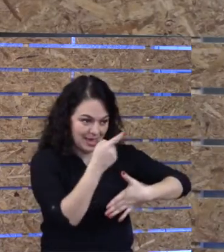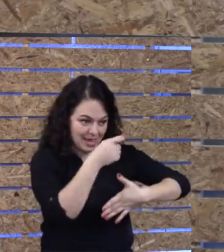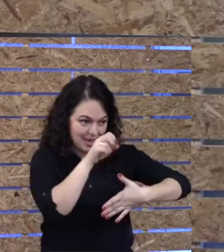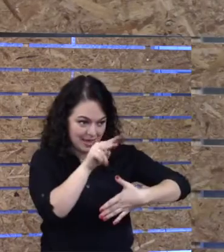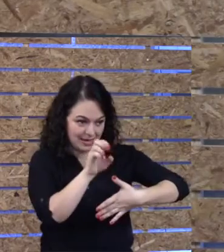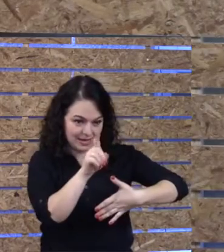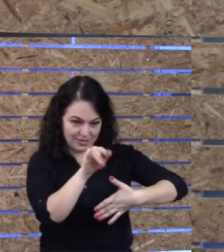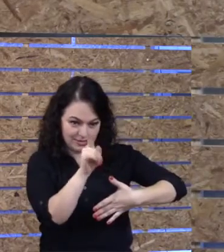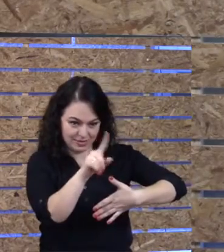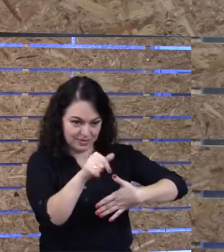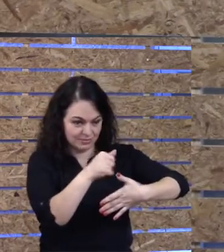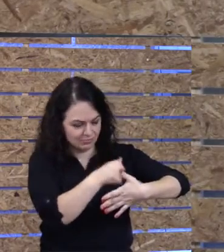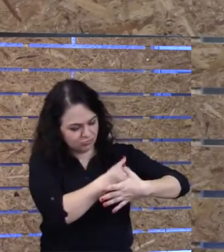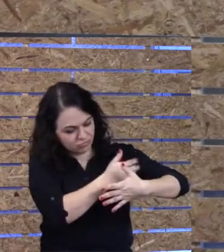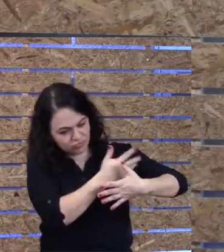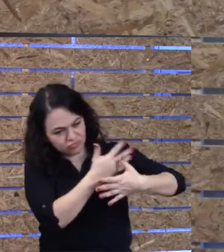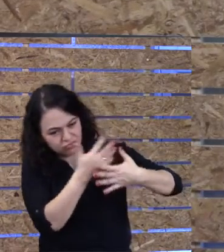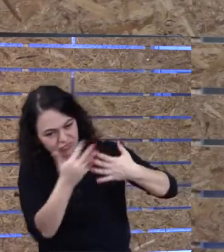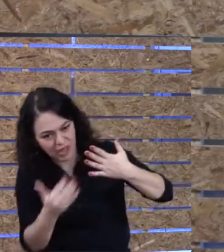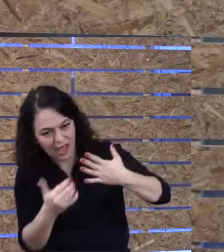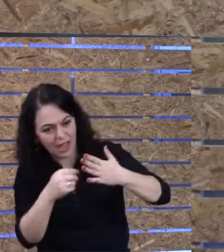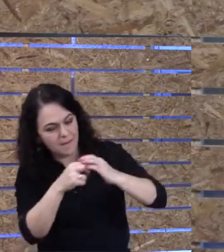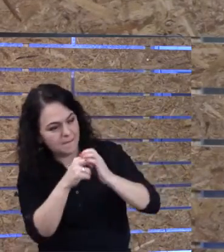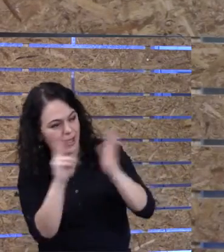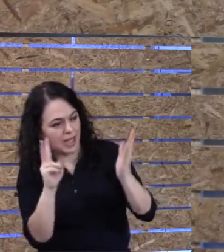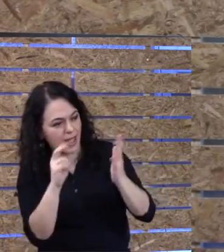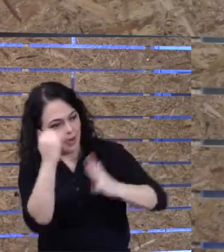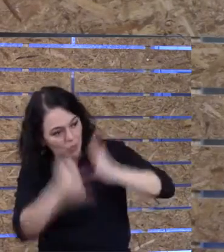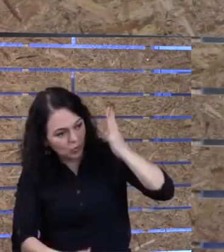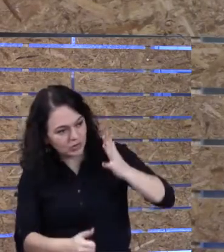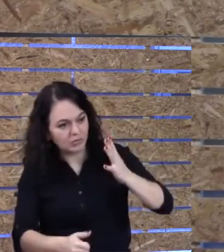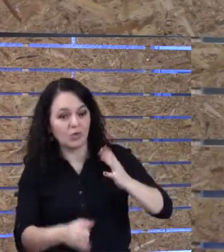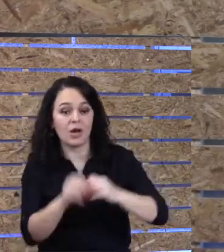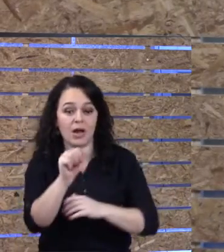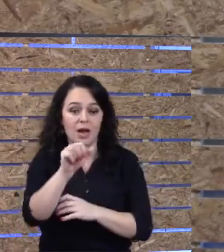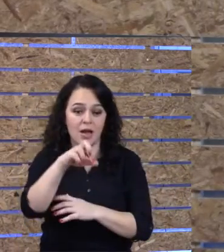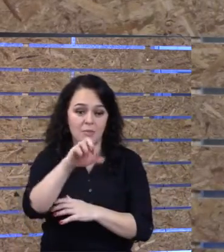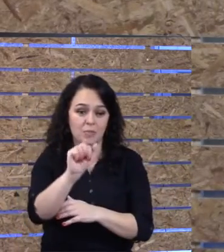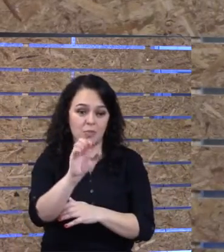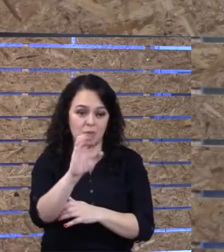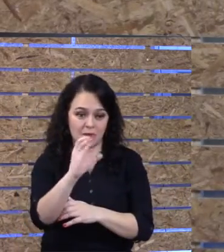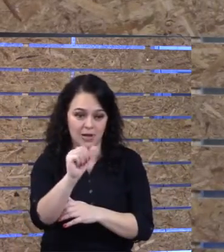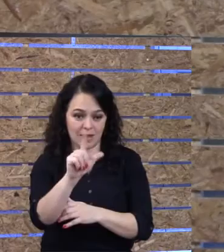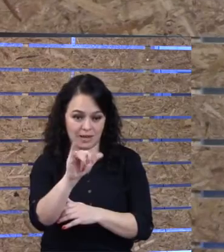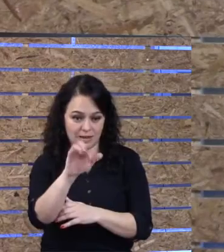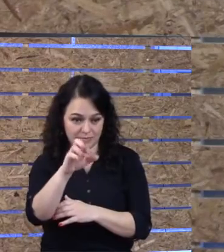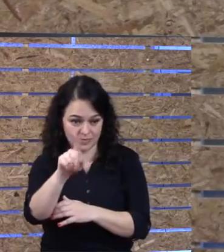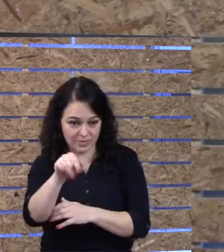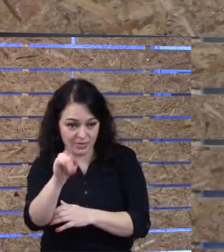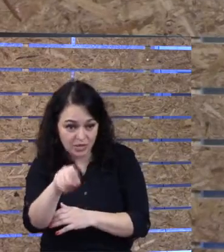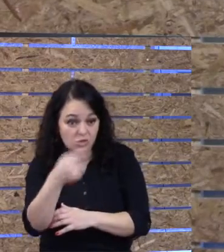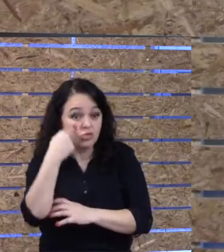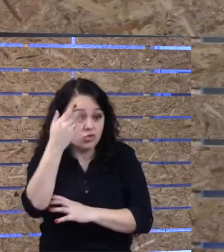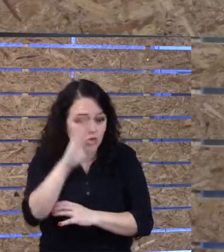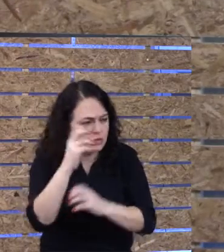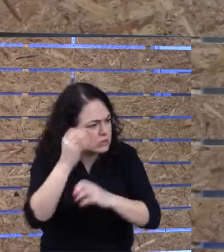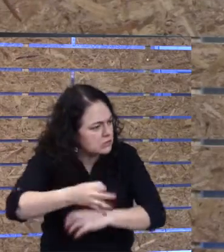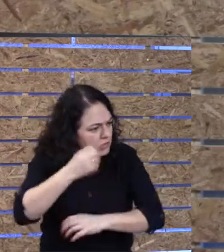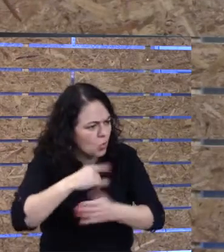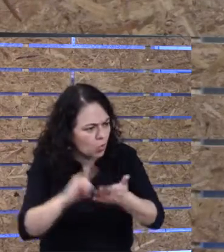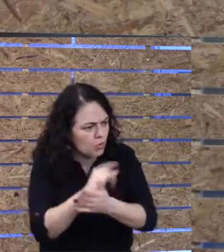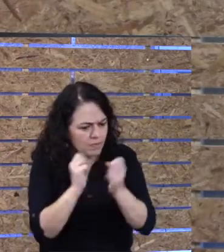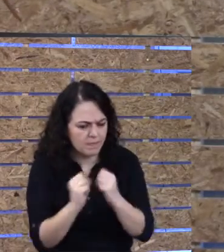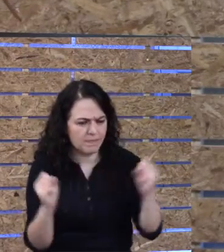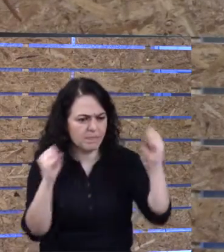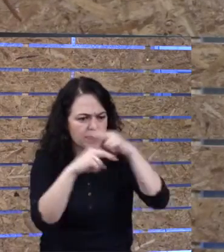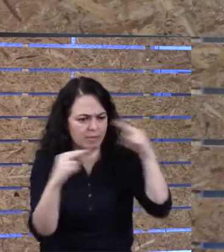la revelación de Dios usa esta metáfora de pastor, oveja? Abel fue pastor. En el libro de Génesis el pueblo de Dios es